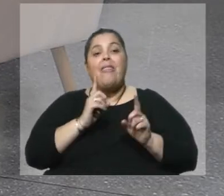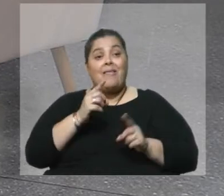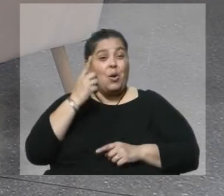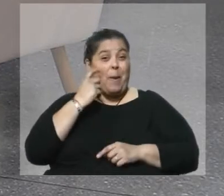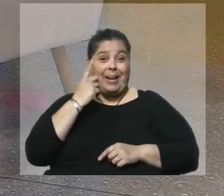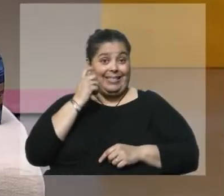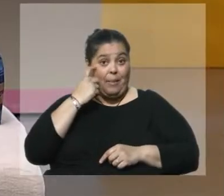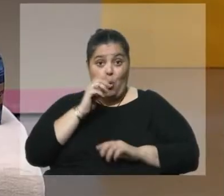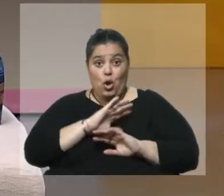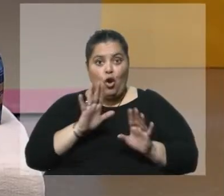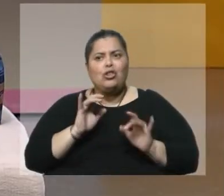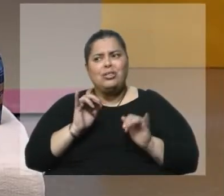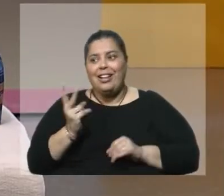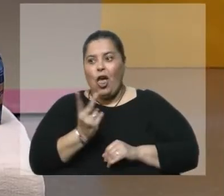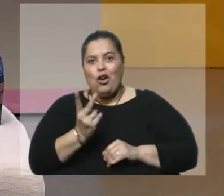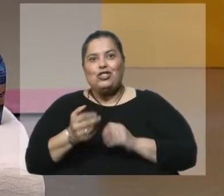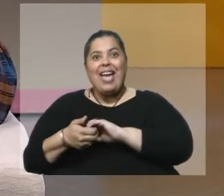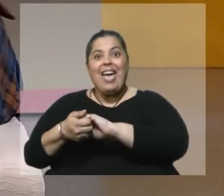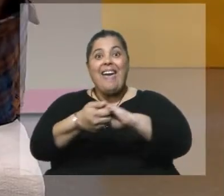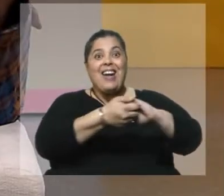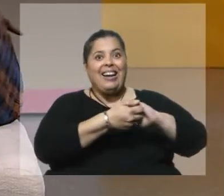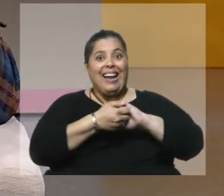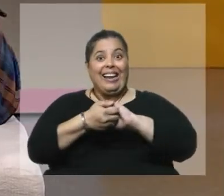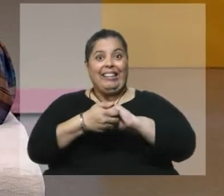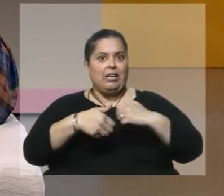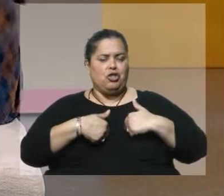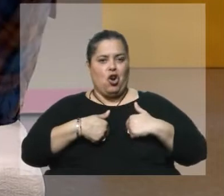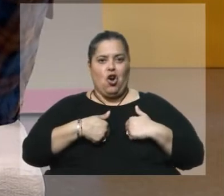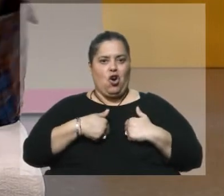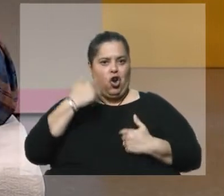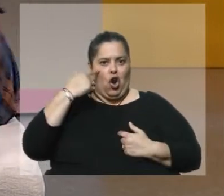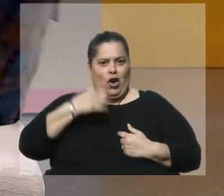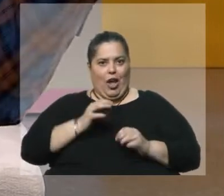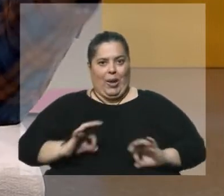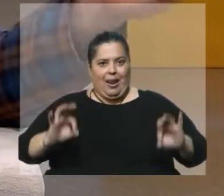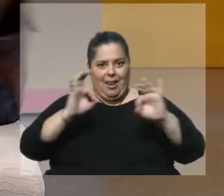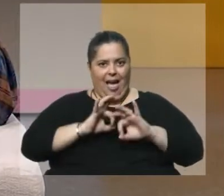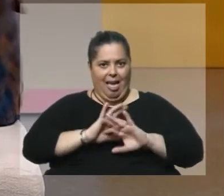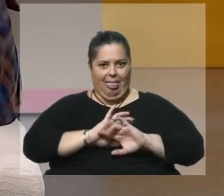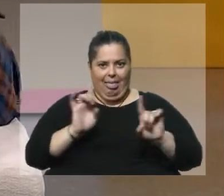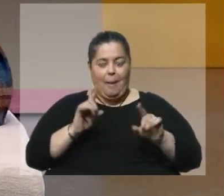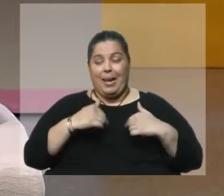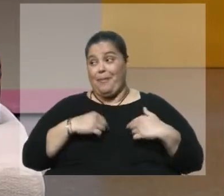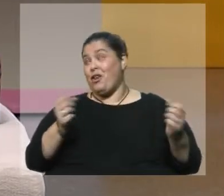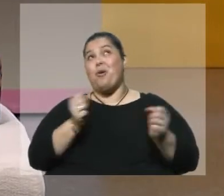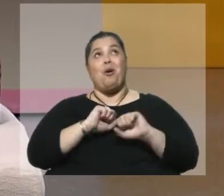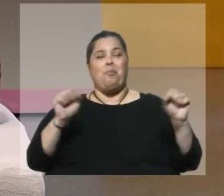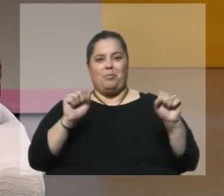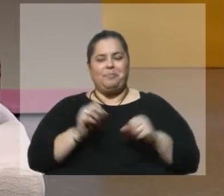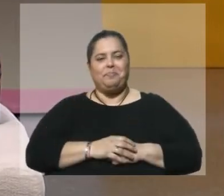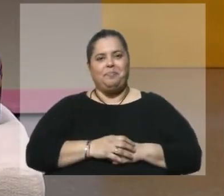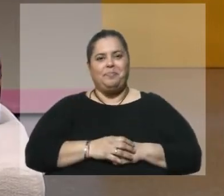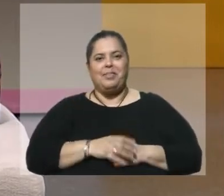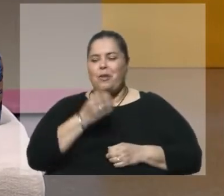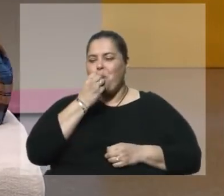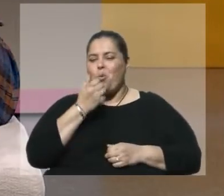Loquísima, porque además ellos eran evangelistas. Yo que soy ateo y que no creo en nada y toda la historia, fue como un morotón. Eso fue